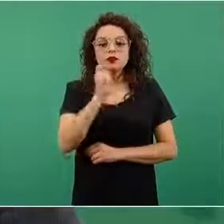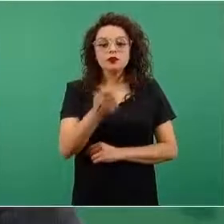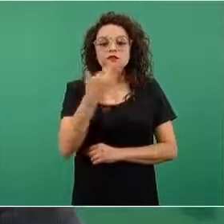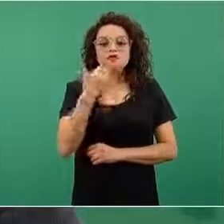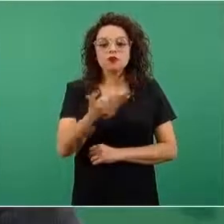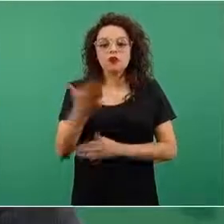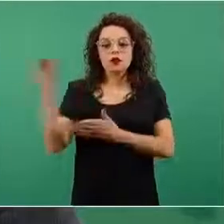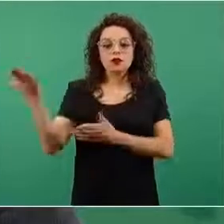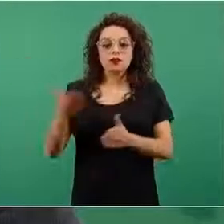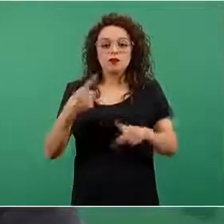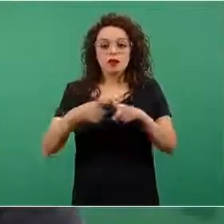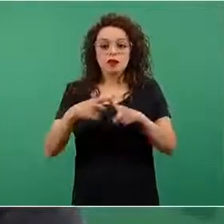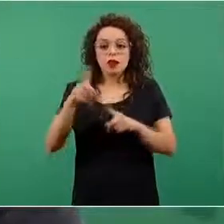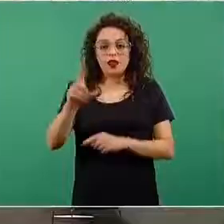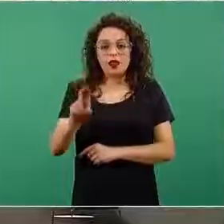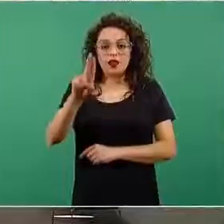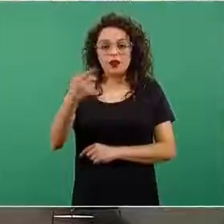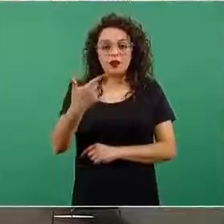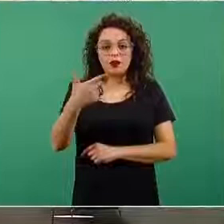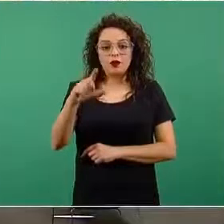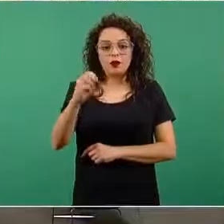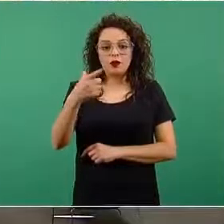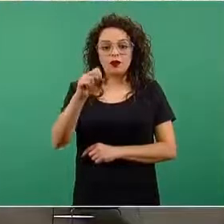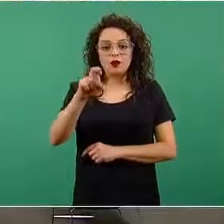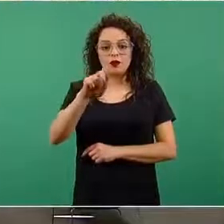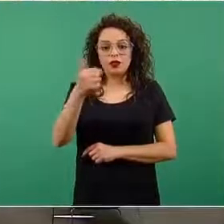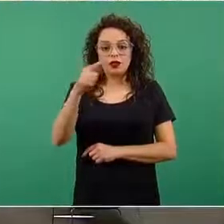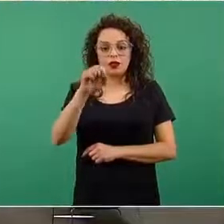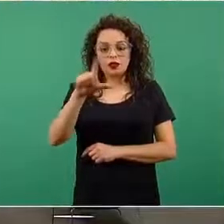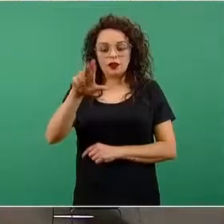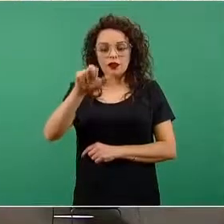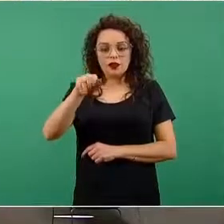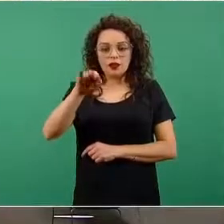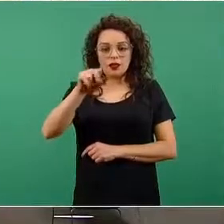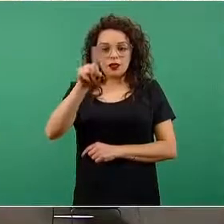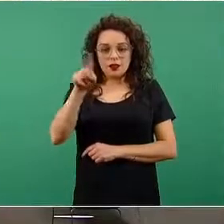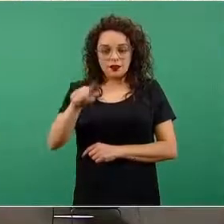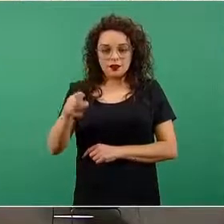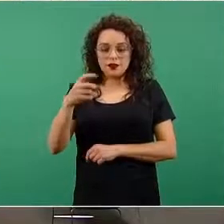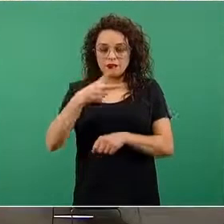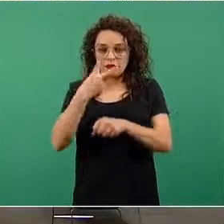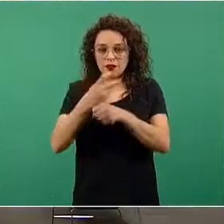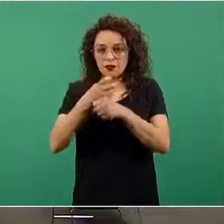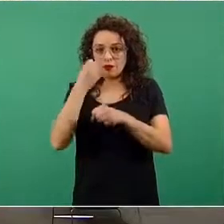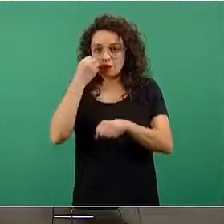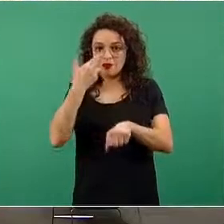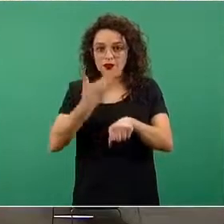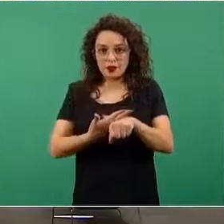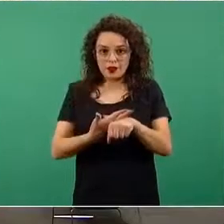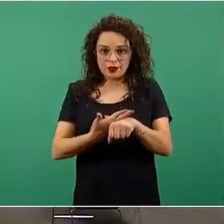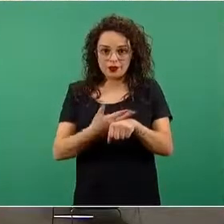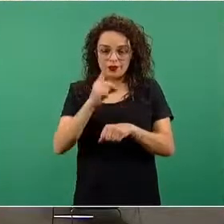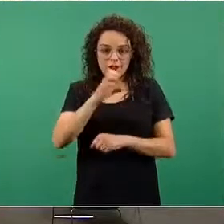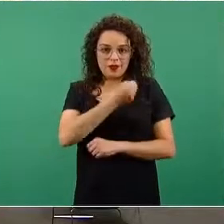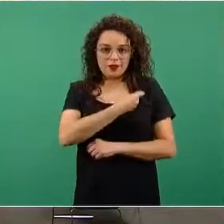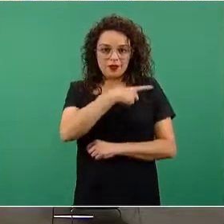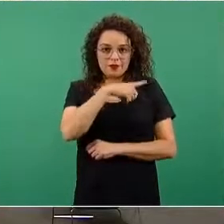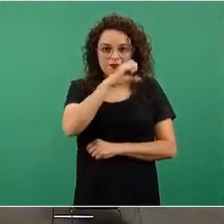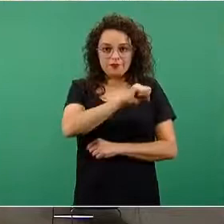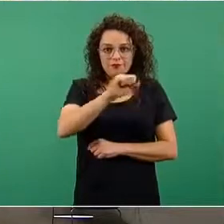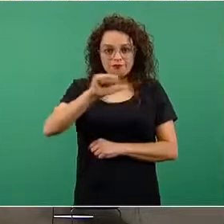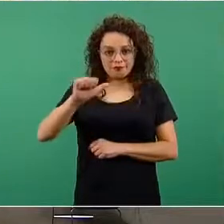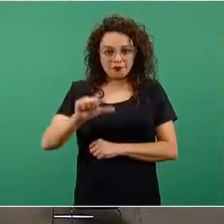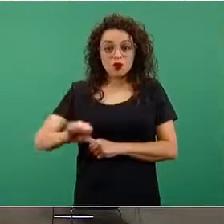doctor Hugo López-Gatell Ramírez, subsecretario de Prevención y Promoción de la Salud, que el día de hoy nos acompaña por la vía de